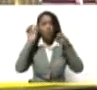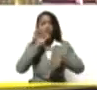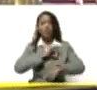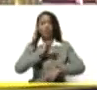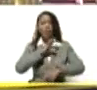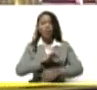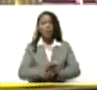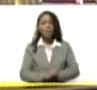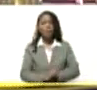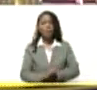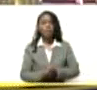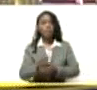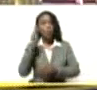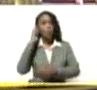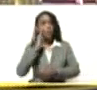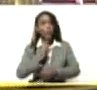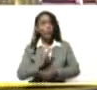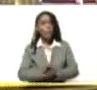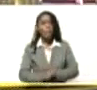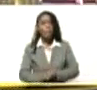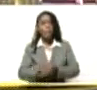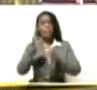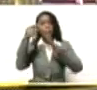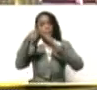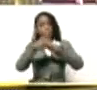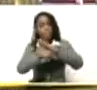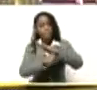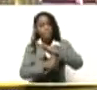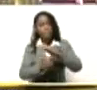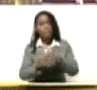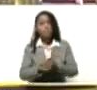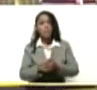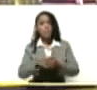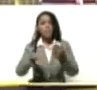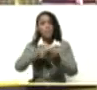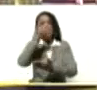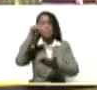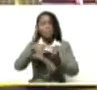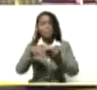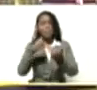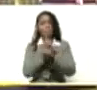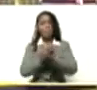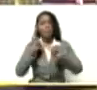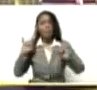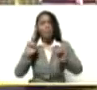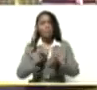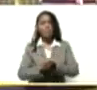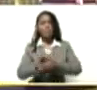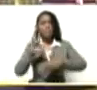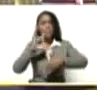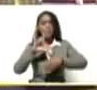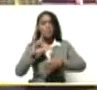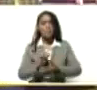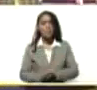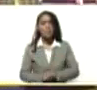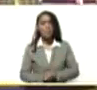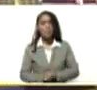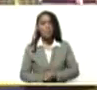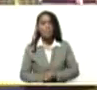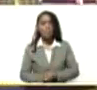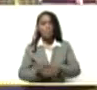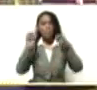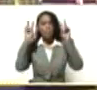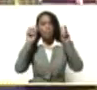socialismo bolivariano, profundamente nacionalista, independentista, latinoamericanista. Un